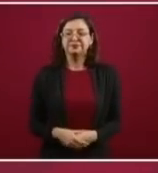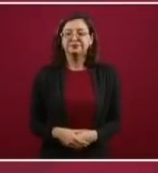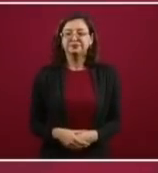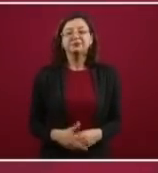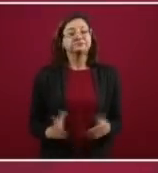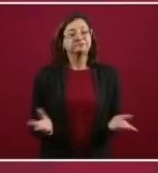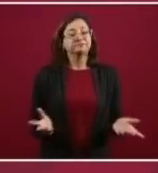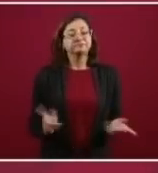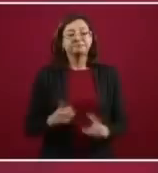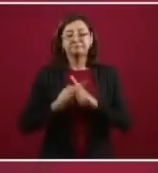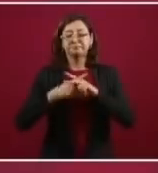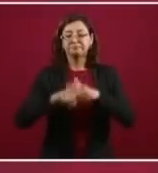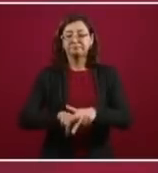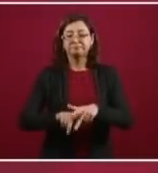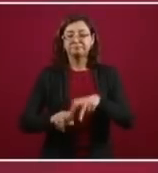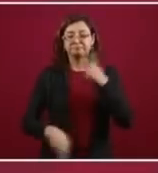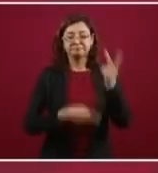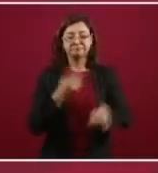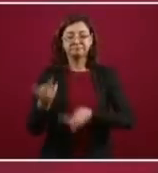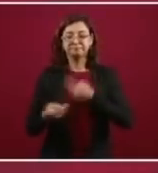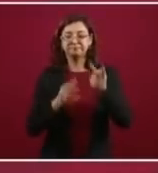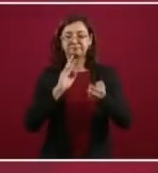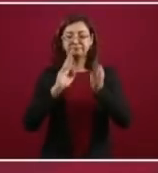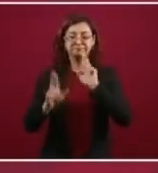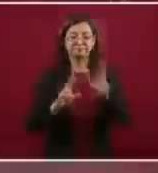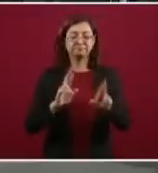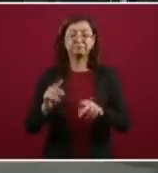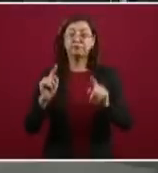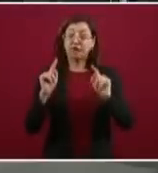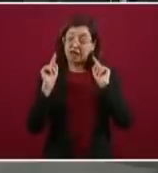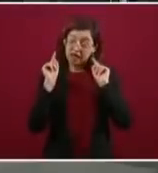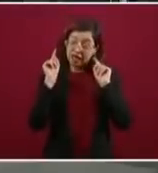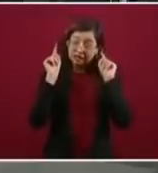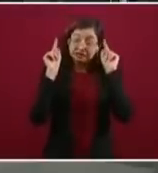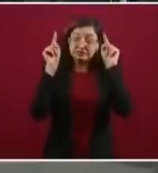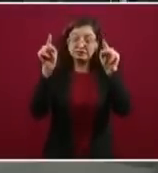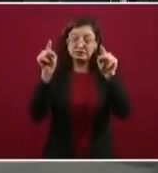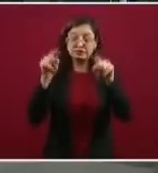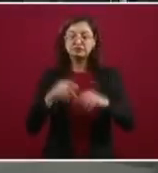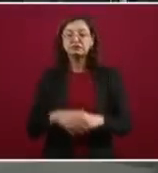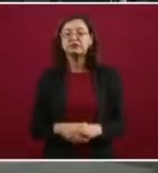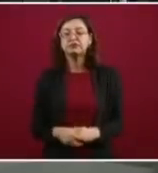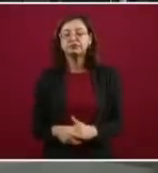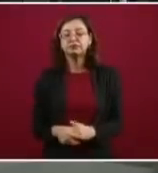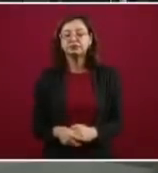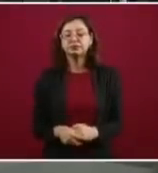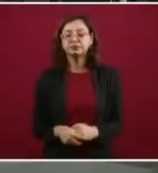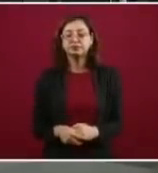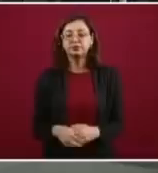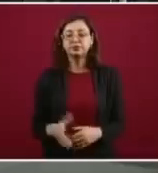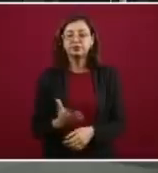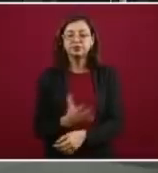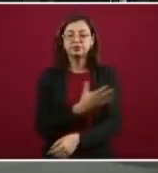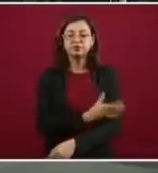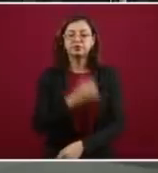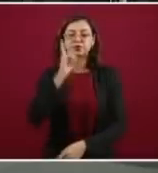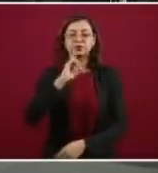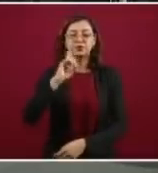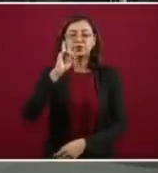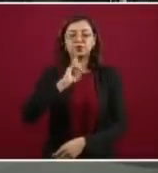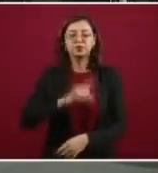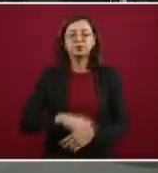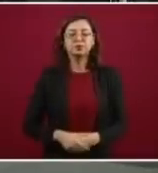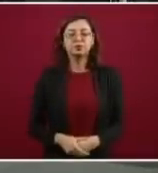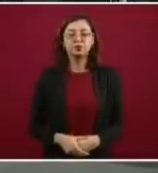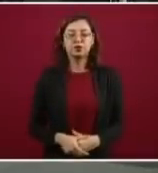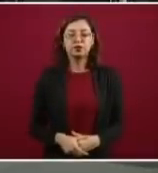Ahora sí, vamos hasta atrás con las compañeras mujeres.